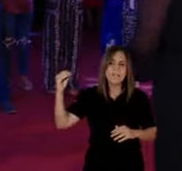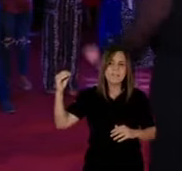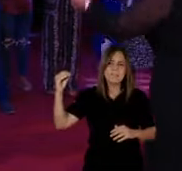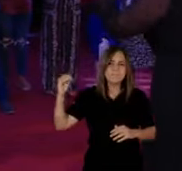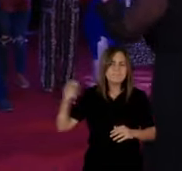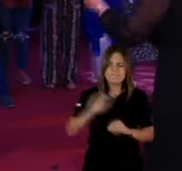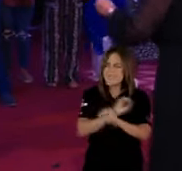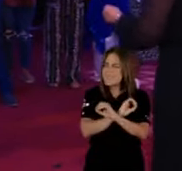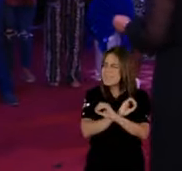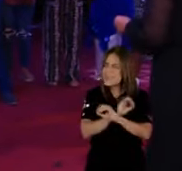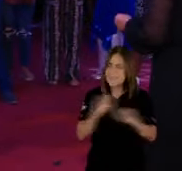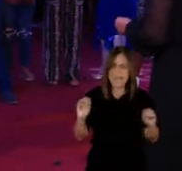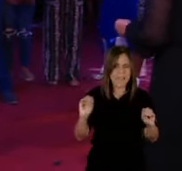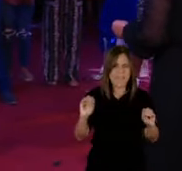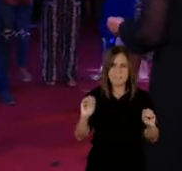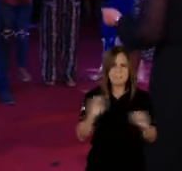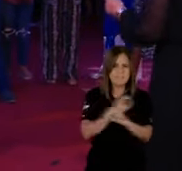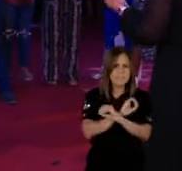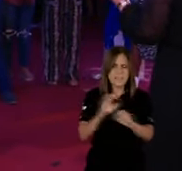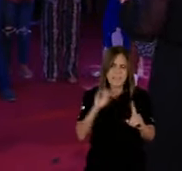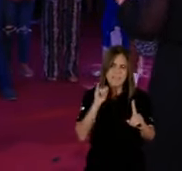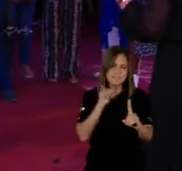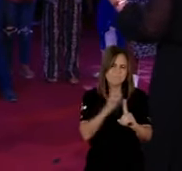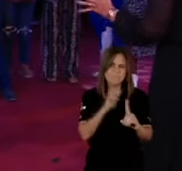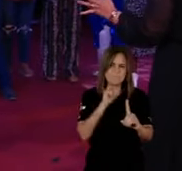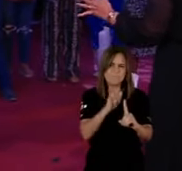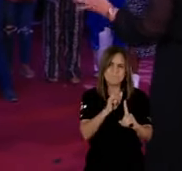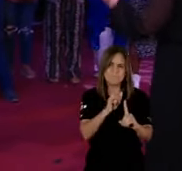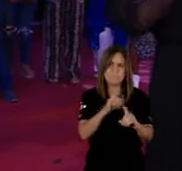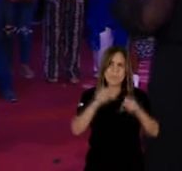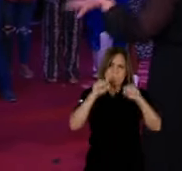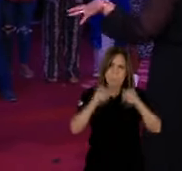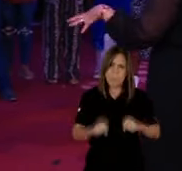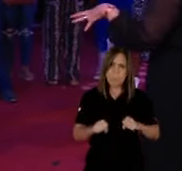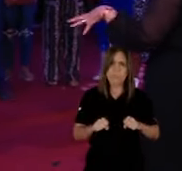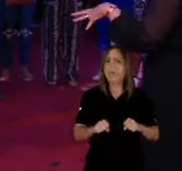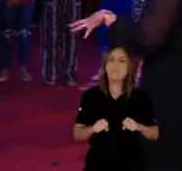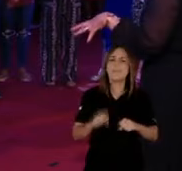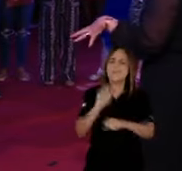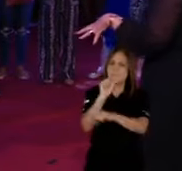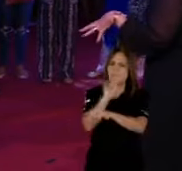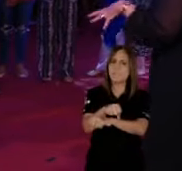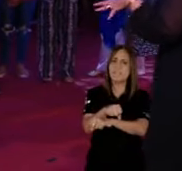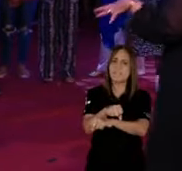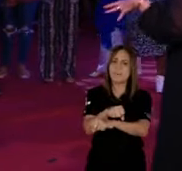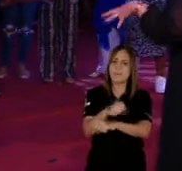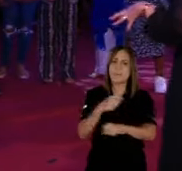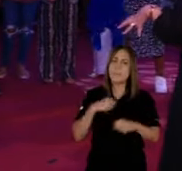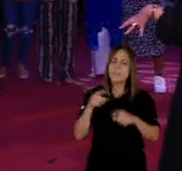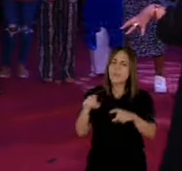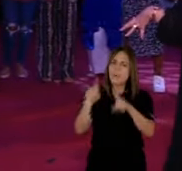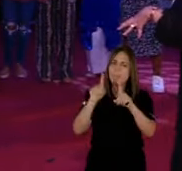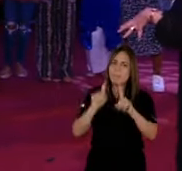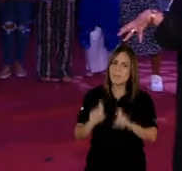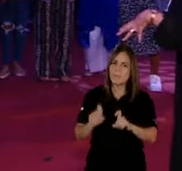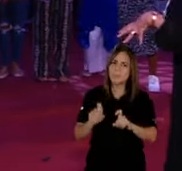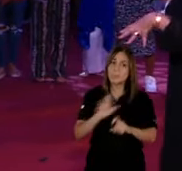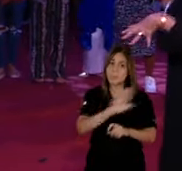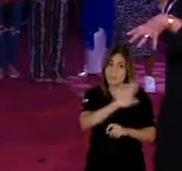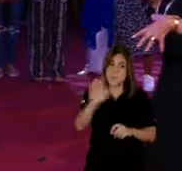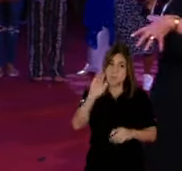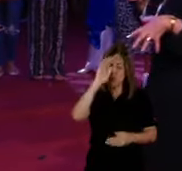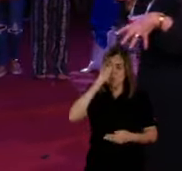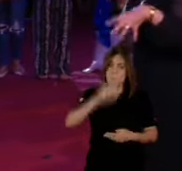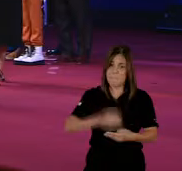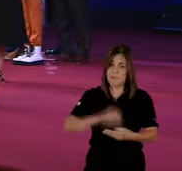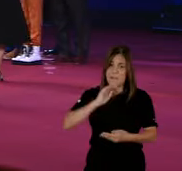prosperará en el nombre de Jesús. Yo le pregunto a los padres de estas criaturas preciosas que hoy vienen a dedicar al